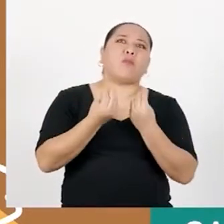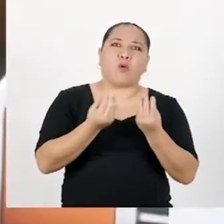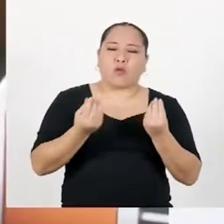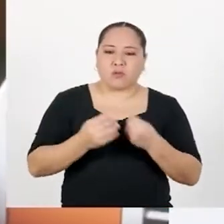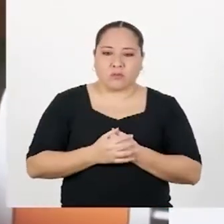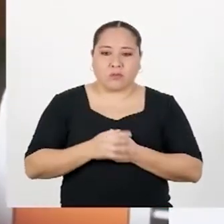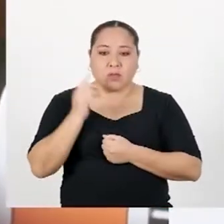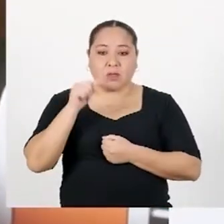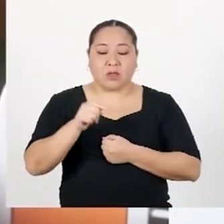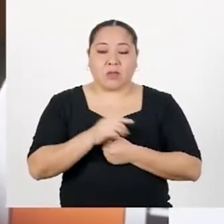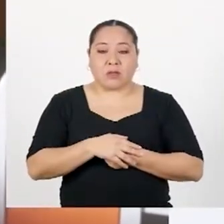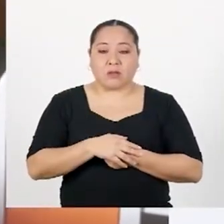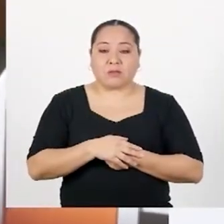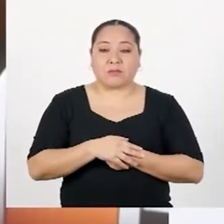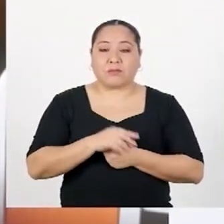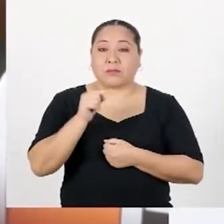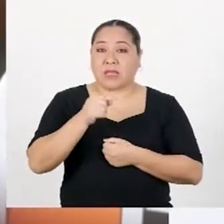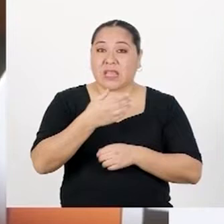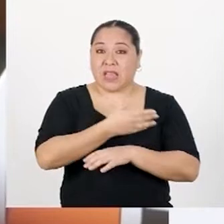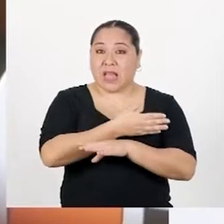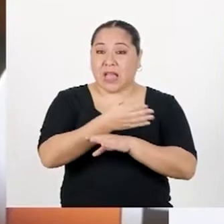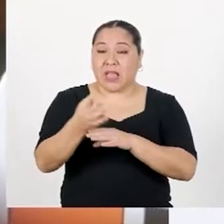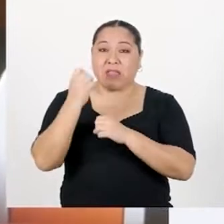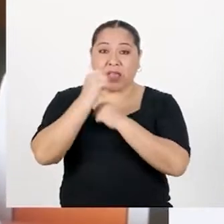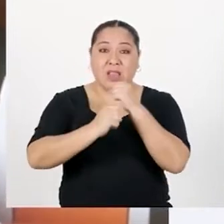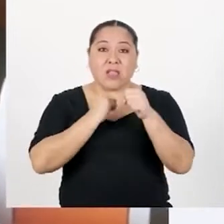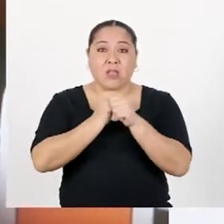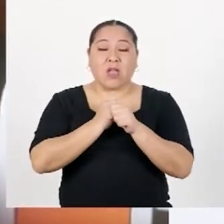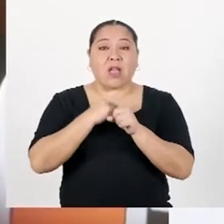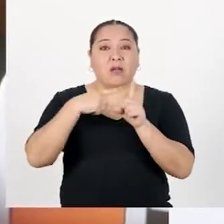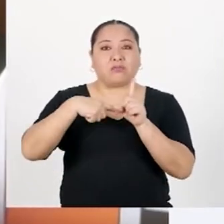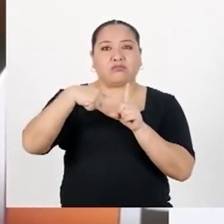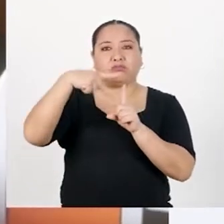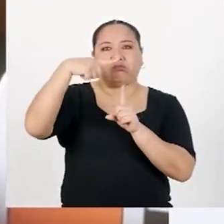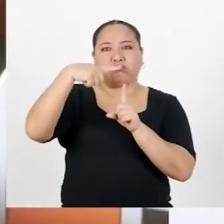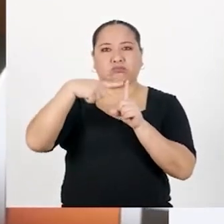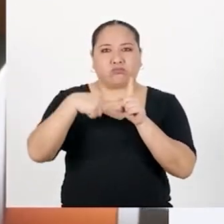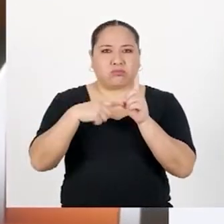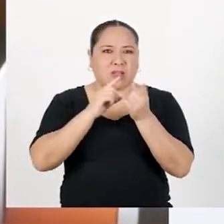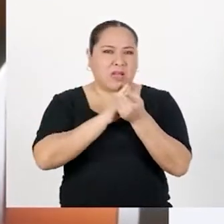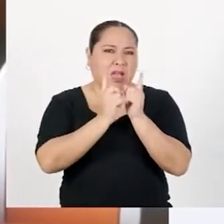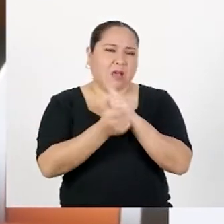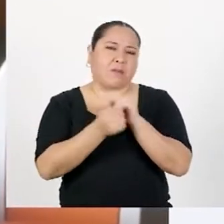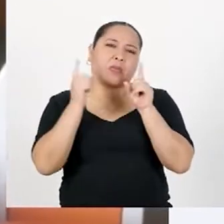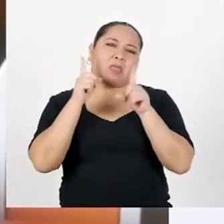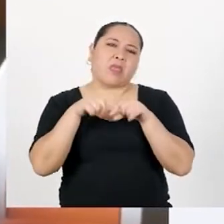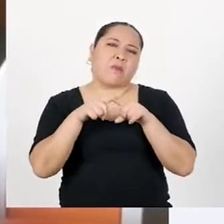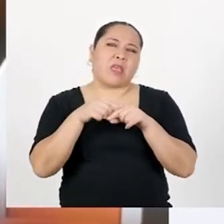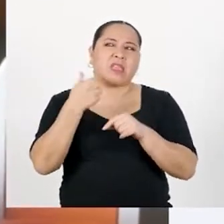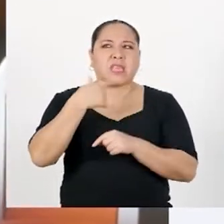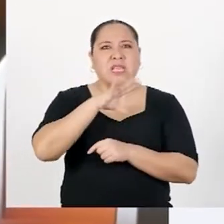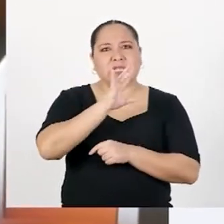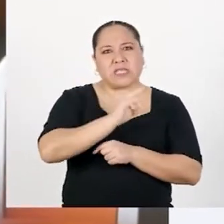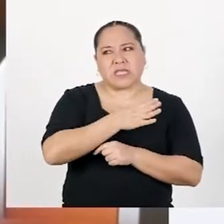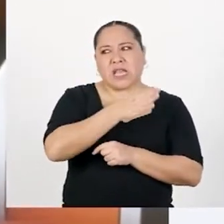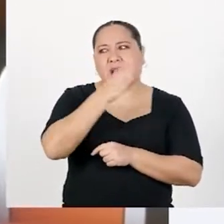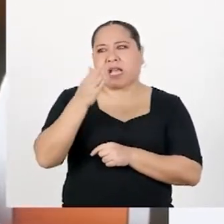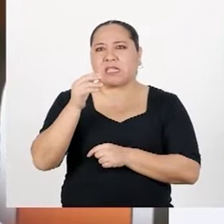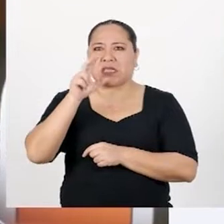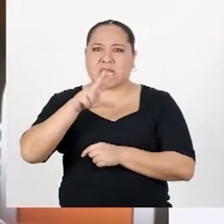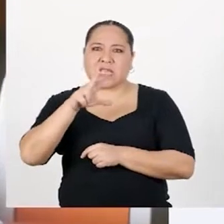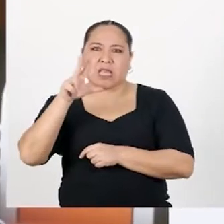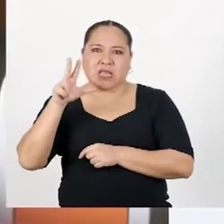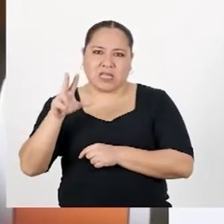calor? Durante el transcurso del año en Piura las temperaturas varían, depende de 17 a